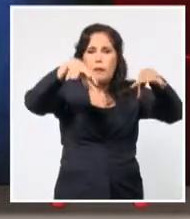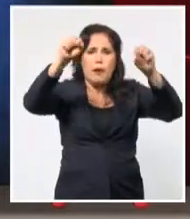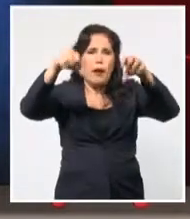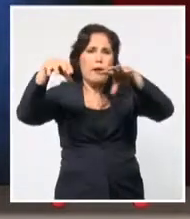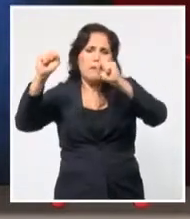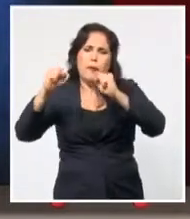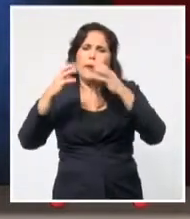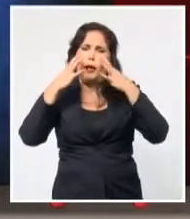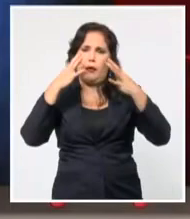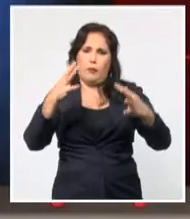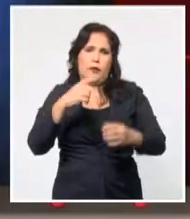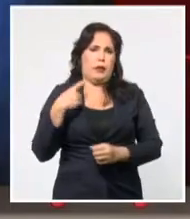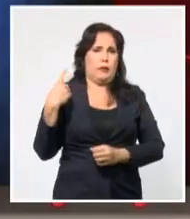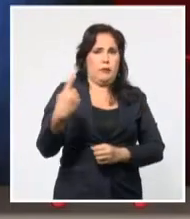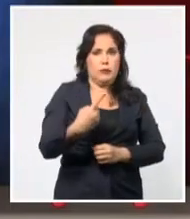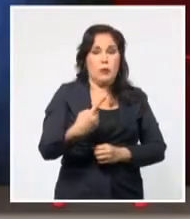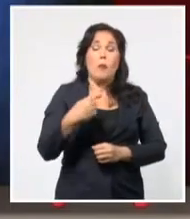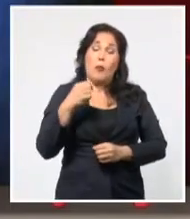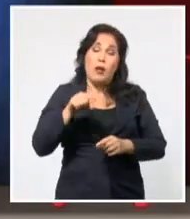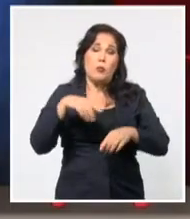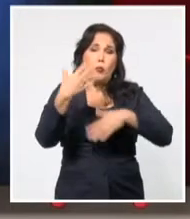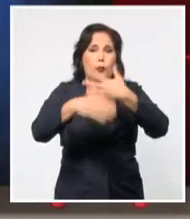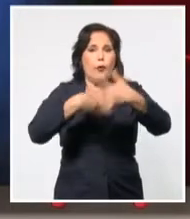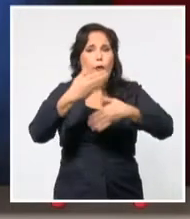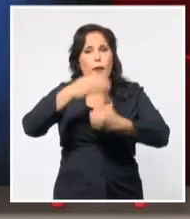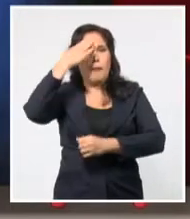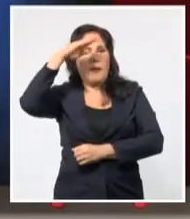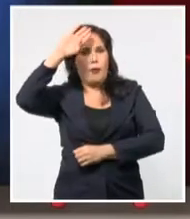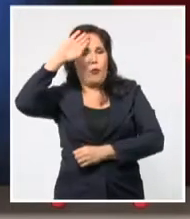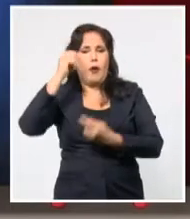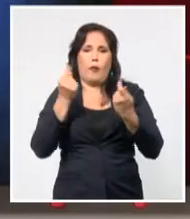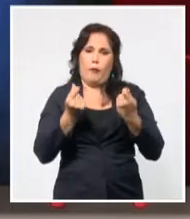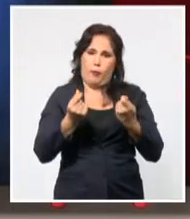desafíos, obstáculos y problemas que hoy enfrenta